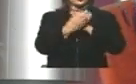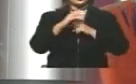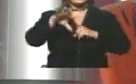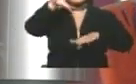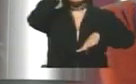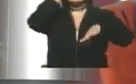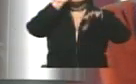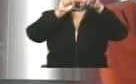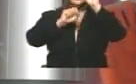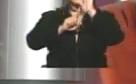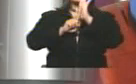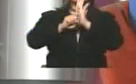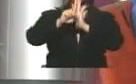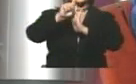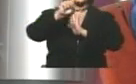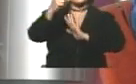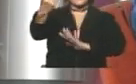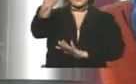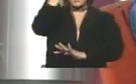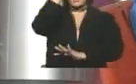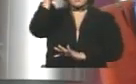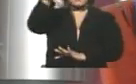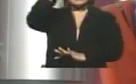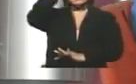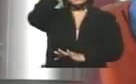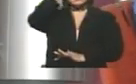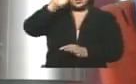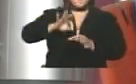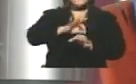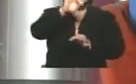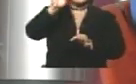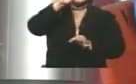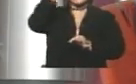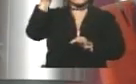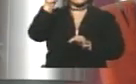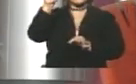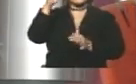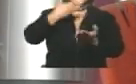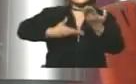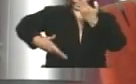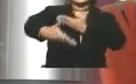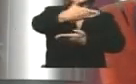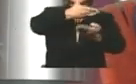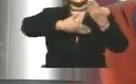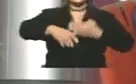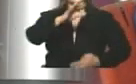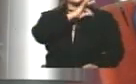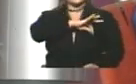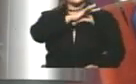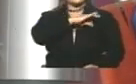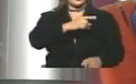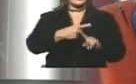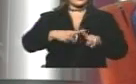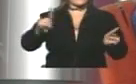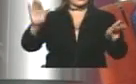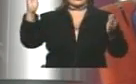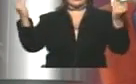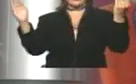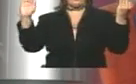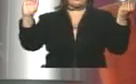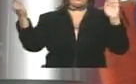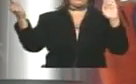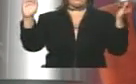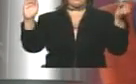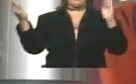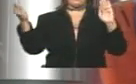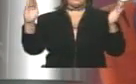cuánto desarrollo desde el punto de vista formativo, espiritual y de intercambio social. El problema que tenemos a veces con